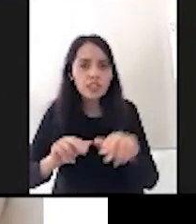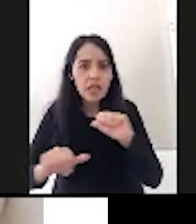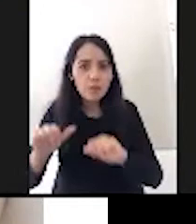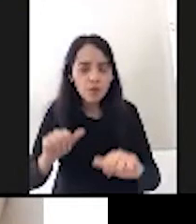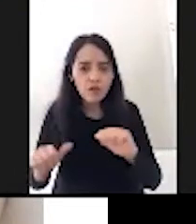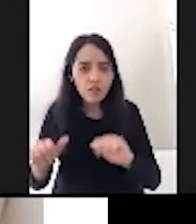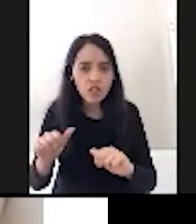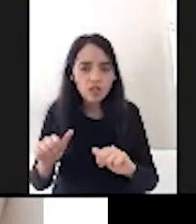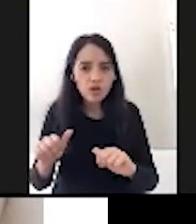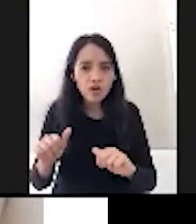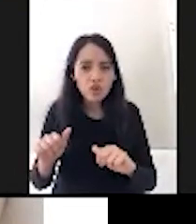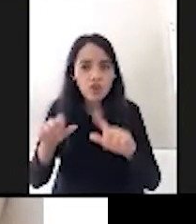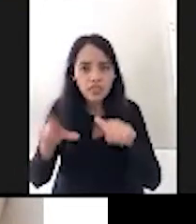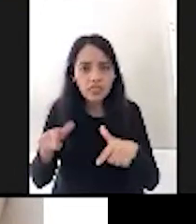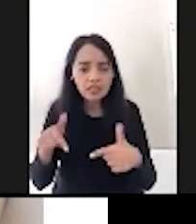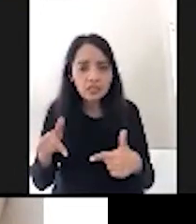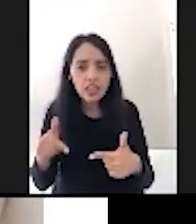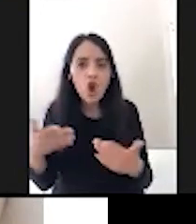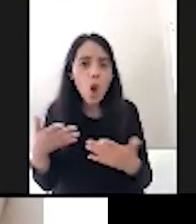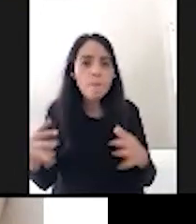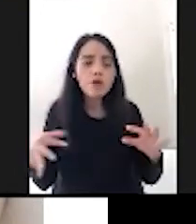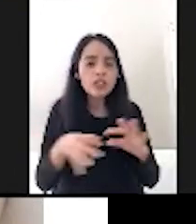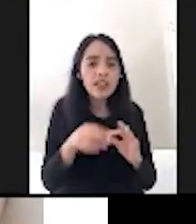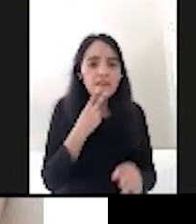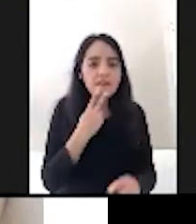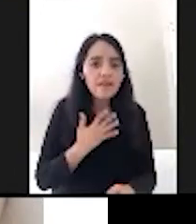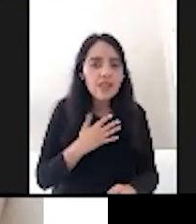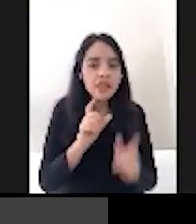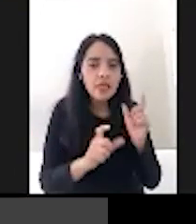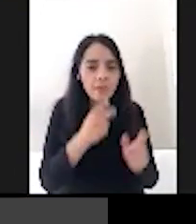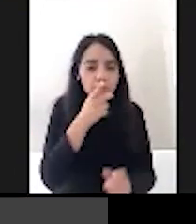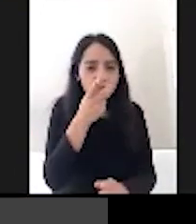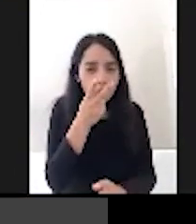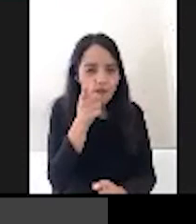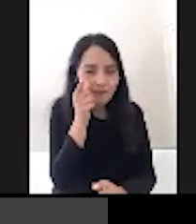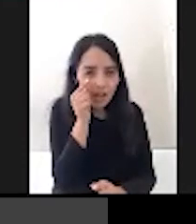se transfieren a la vida real de las personas con baja visión?